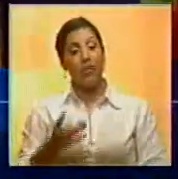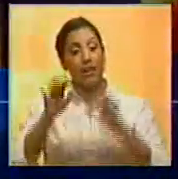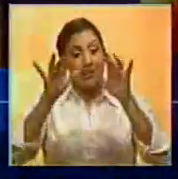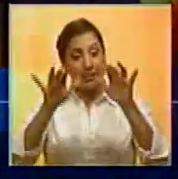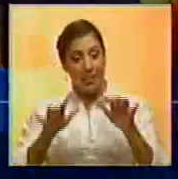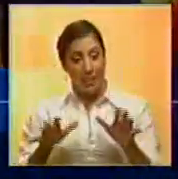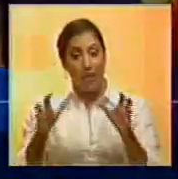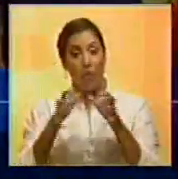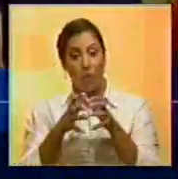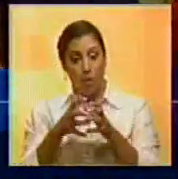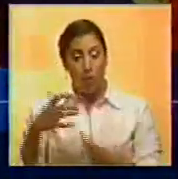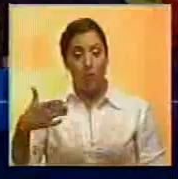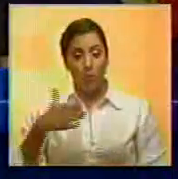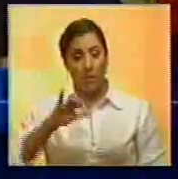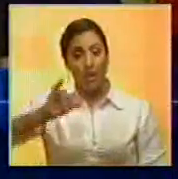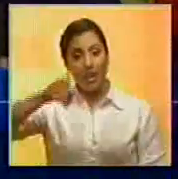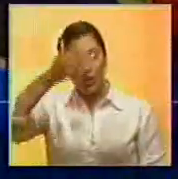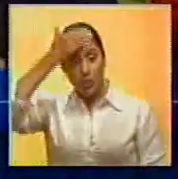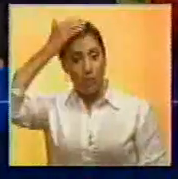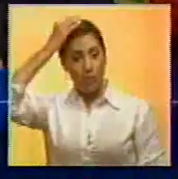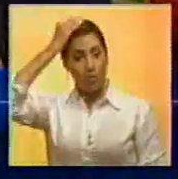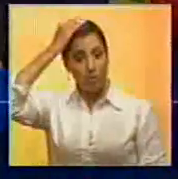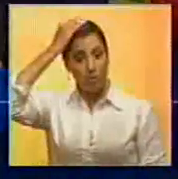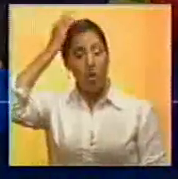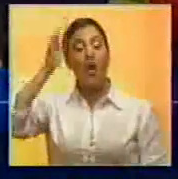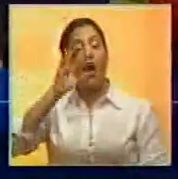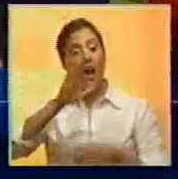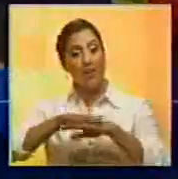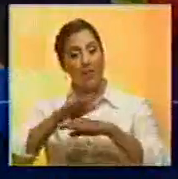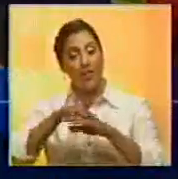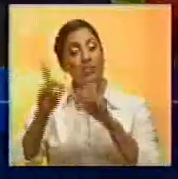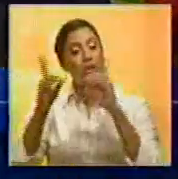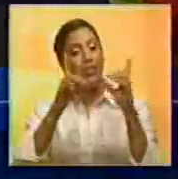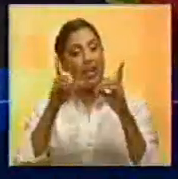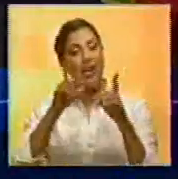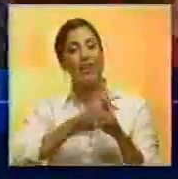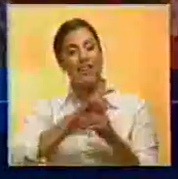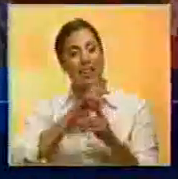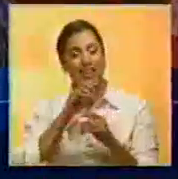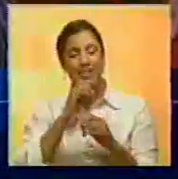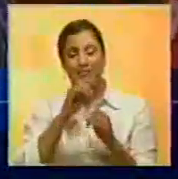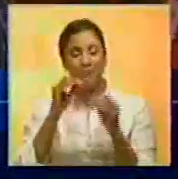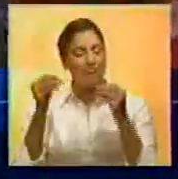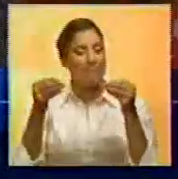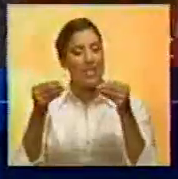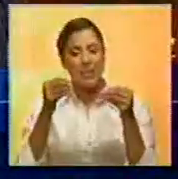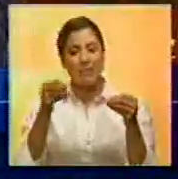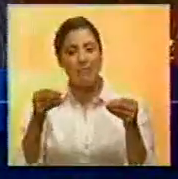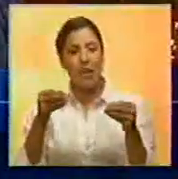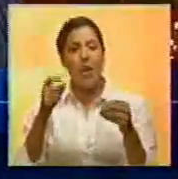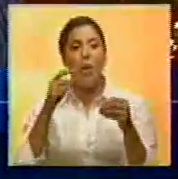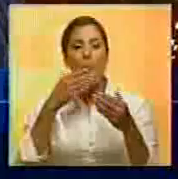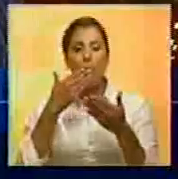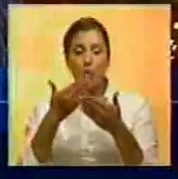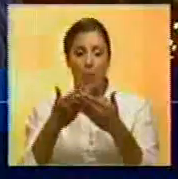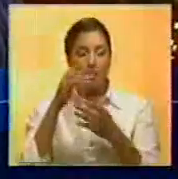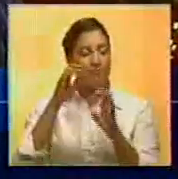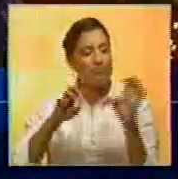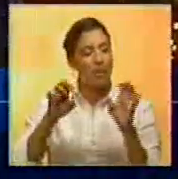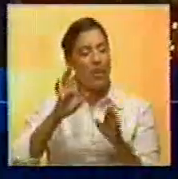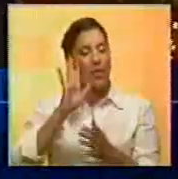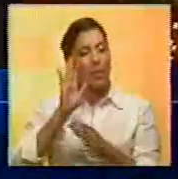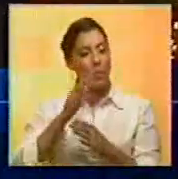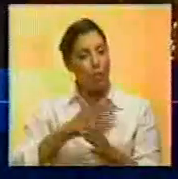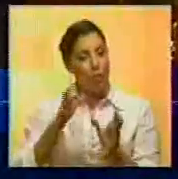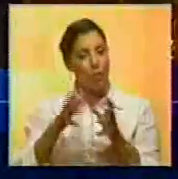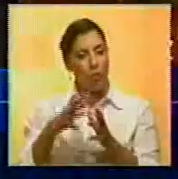secretario ejecutivo de la Mesa de la Unidad Democrática, Jesús Torrealba, aseguró que el diálogo está en un punto de inflexión y que estas propuestas serán analizadas por la